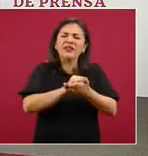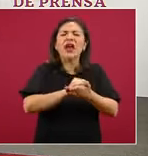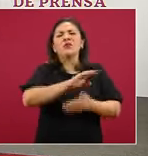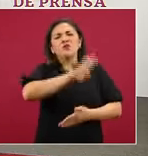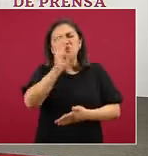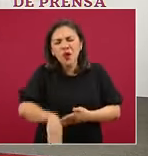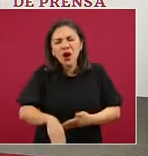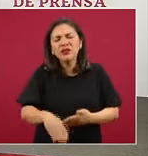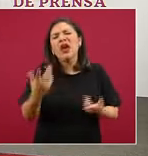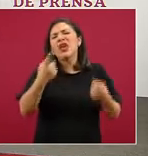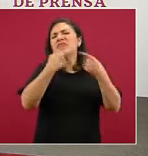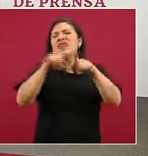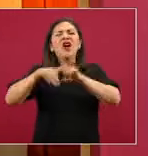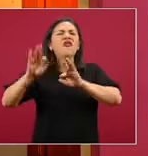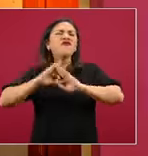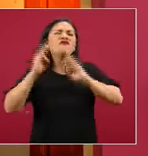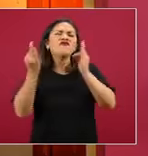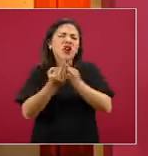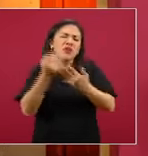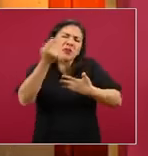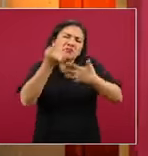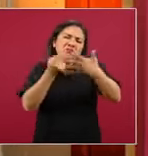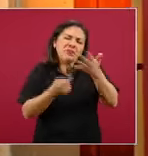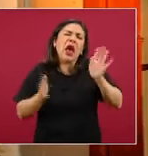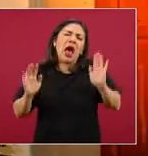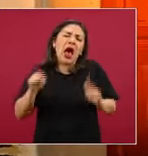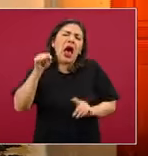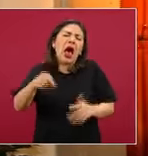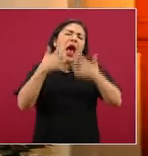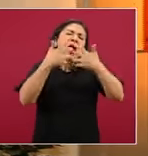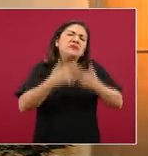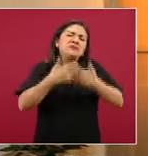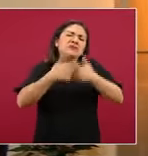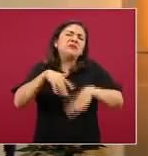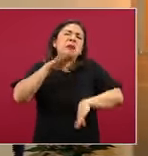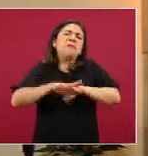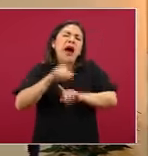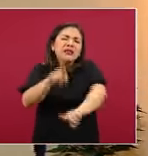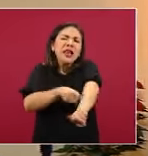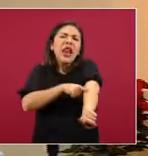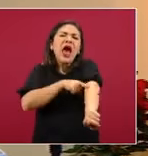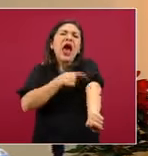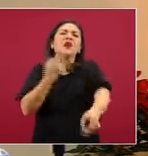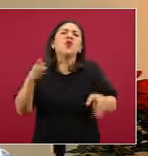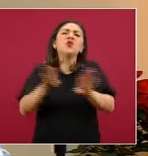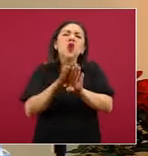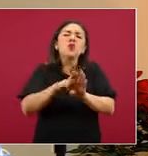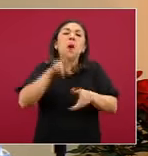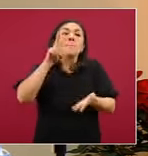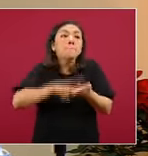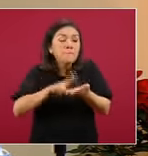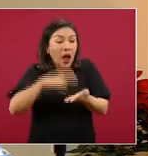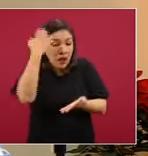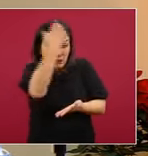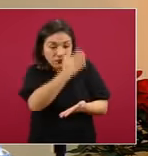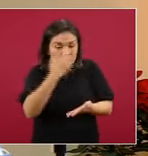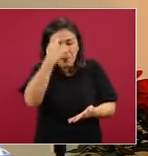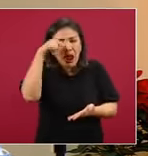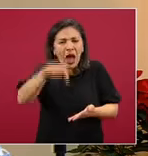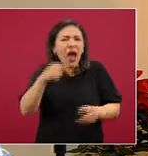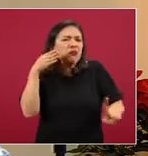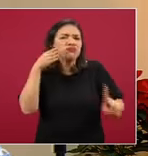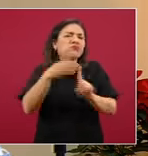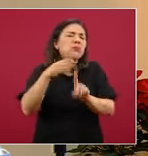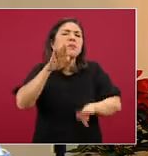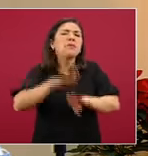defunción en sus diferentes formatos, pues tiene un proceso más largo de registro, de validación, porque está enfocado